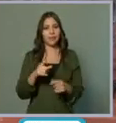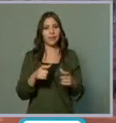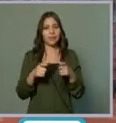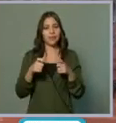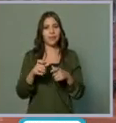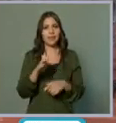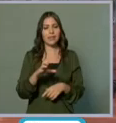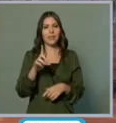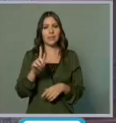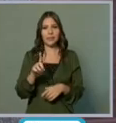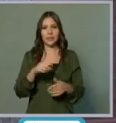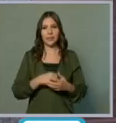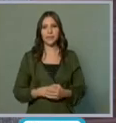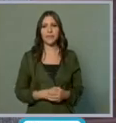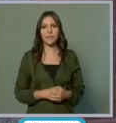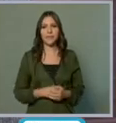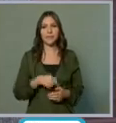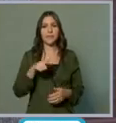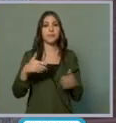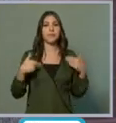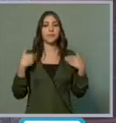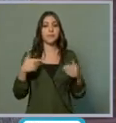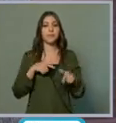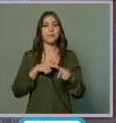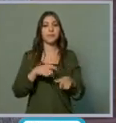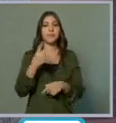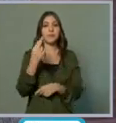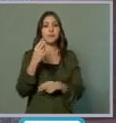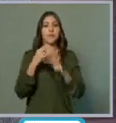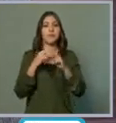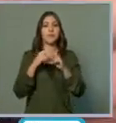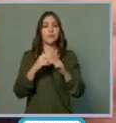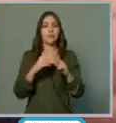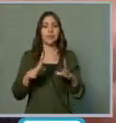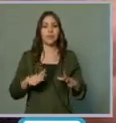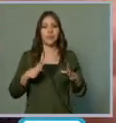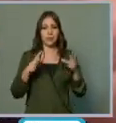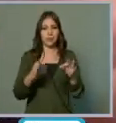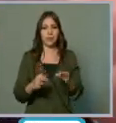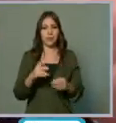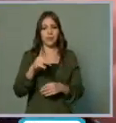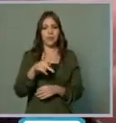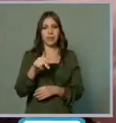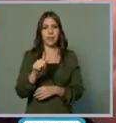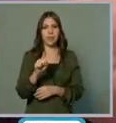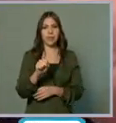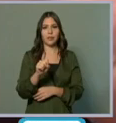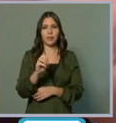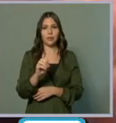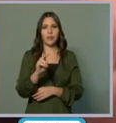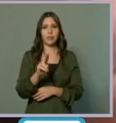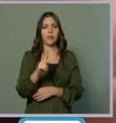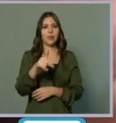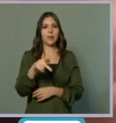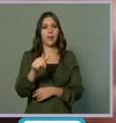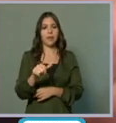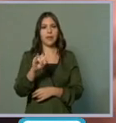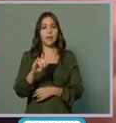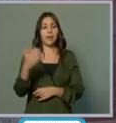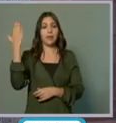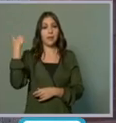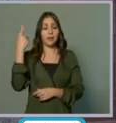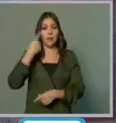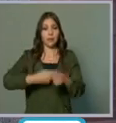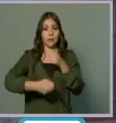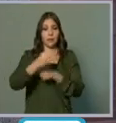de este disco. Para celebrar el 25 aniversario de la fundación de Kasokai, el año pasado presentamos